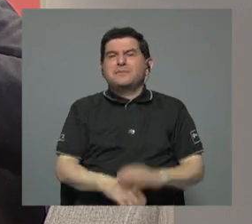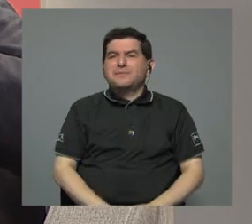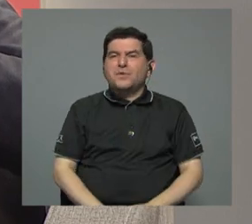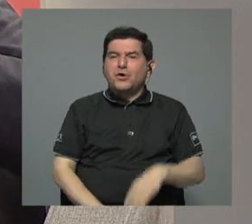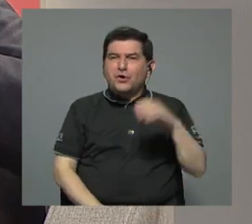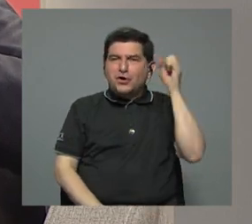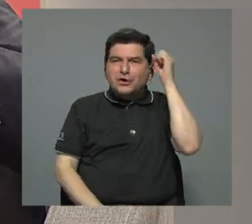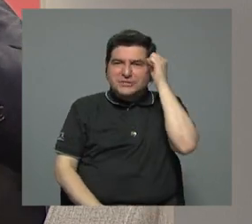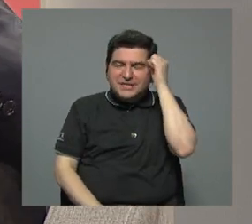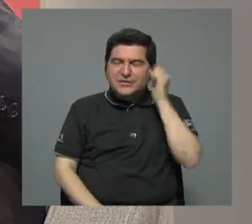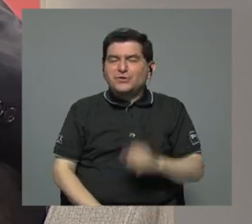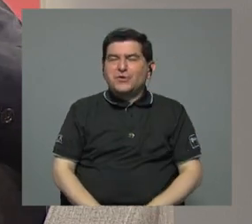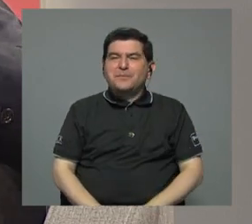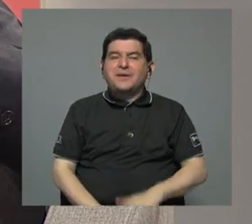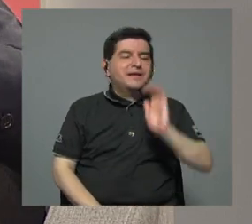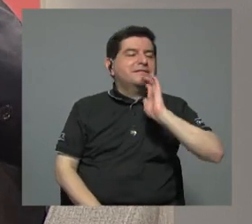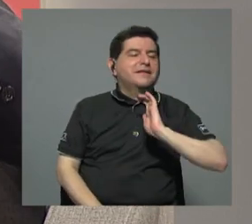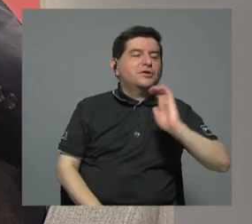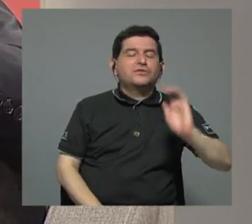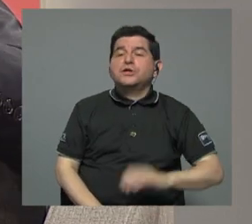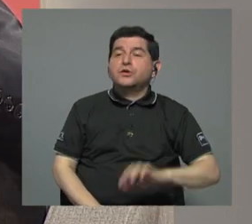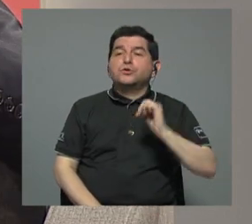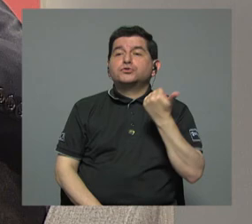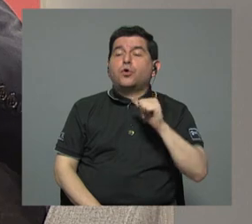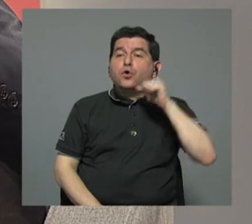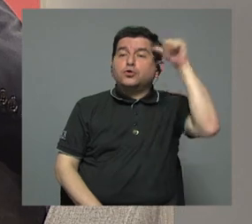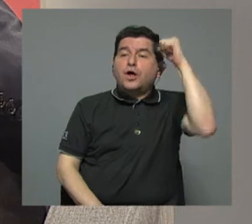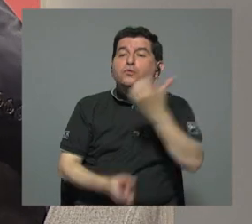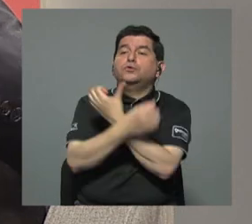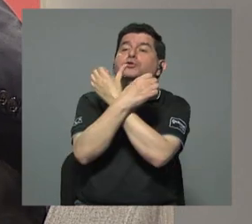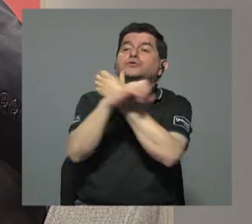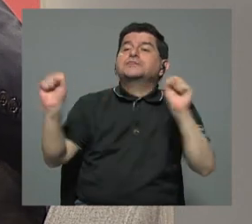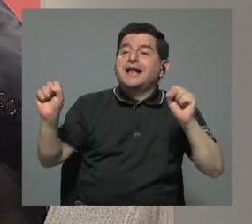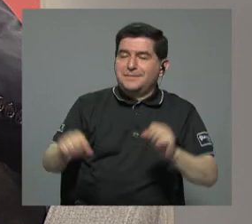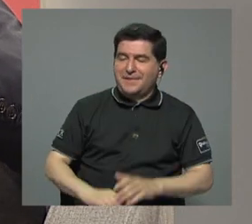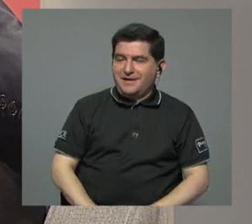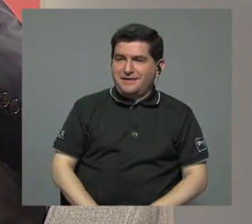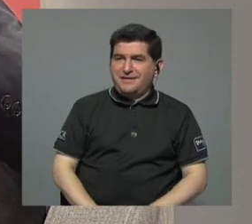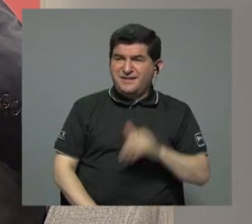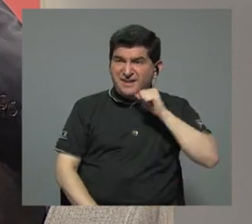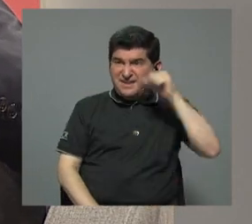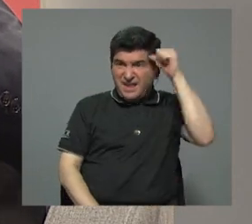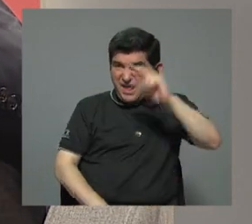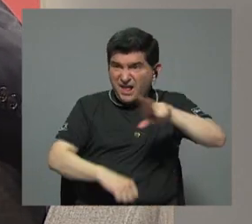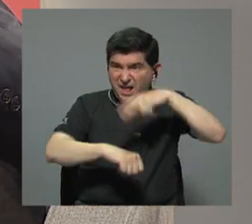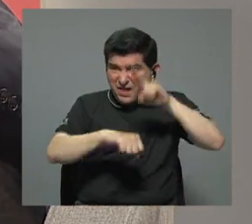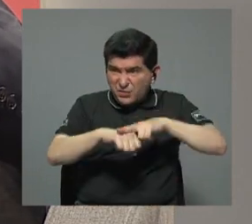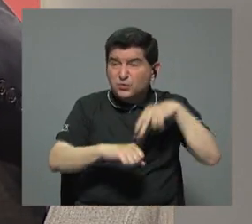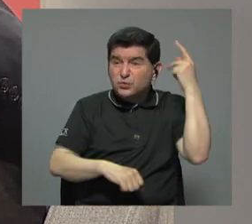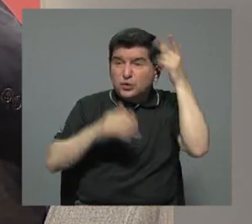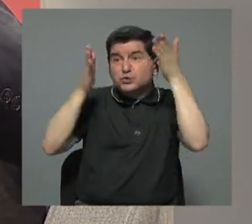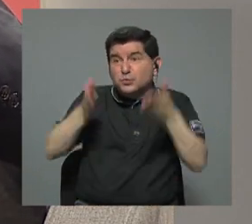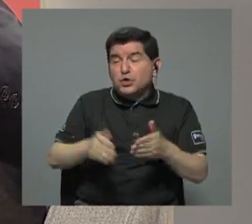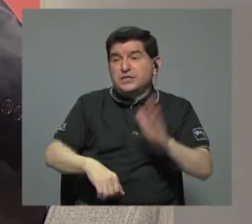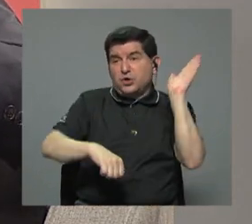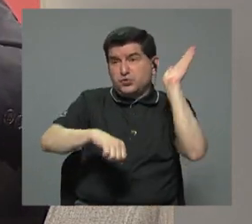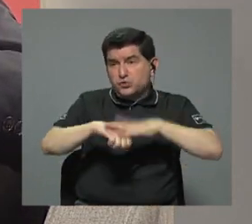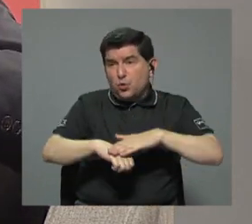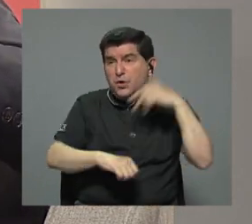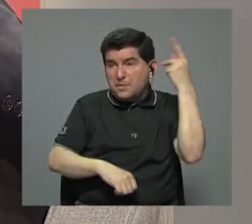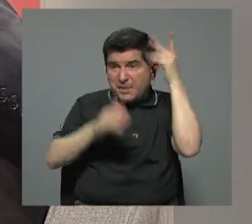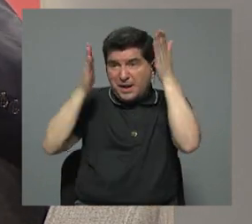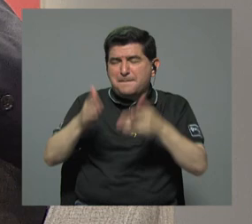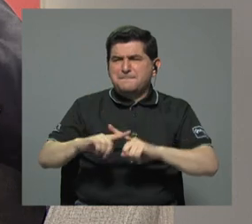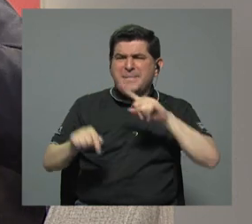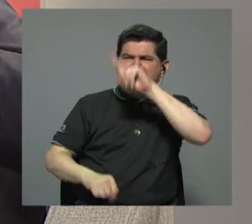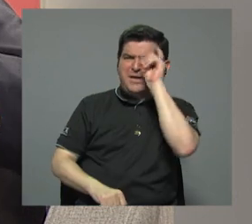peter pan que es esperar que otros adultos vengan a rescatarlos y en este caso los adultos normalmente suelen ser los políticos las culpas de los políticos pero